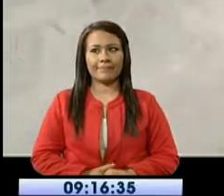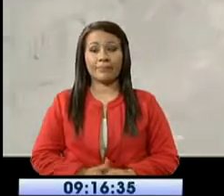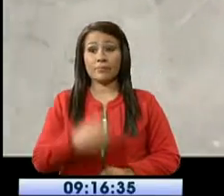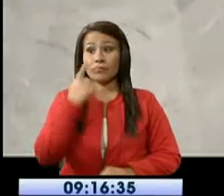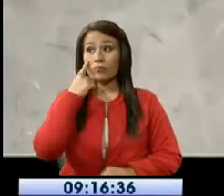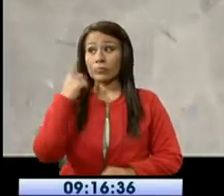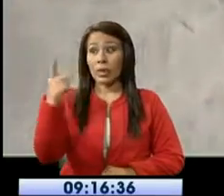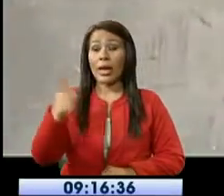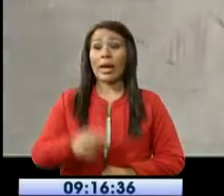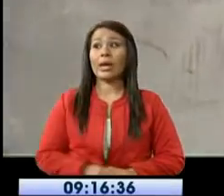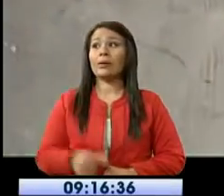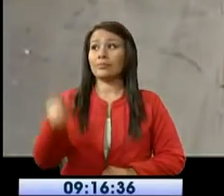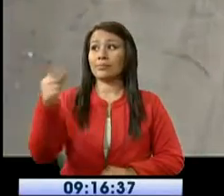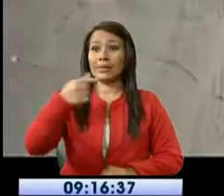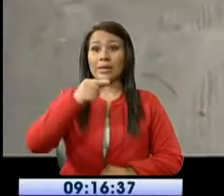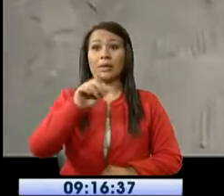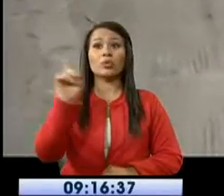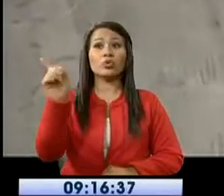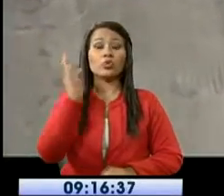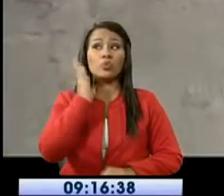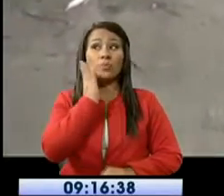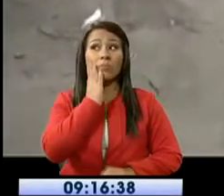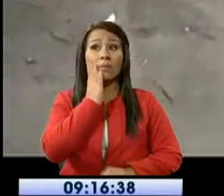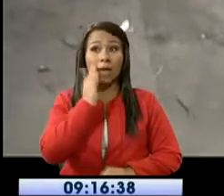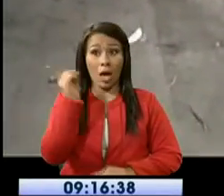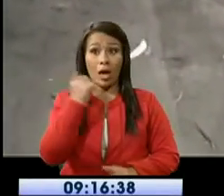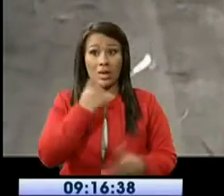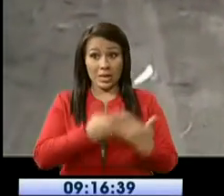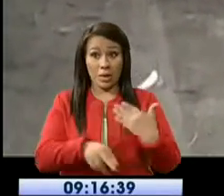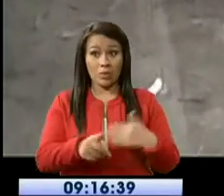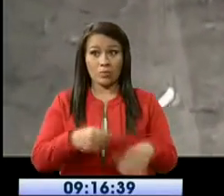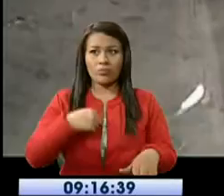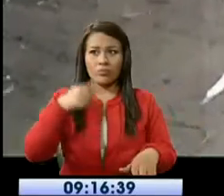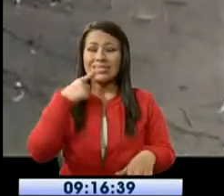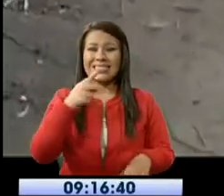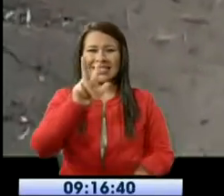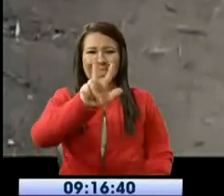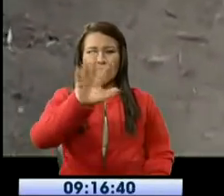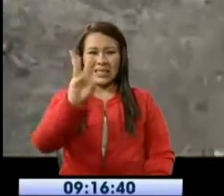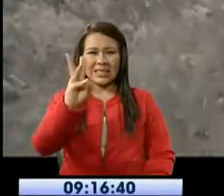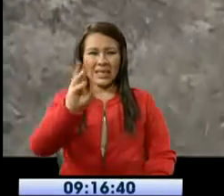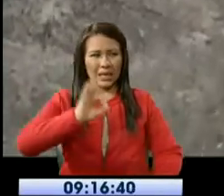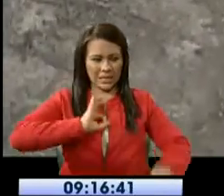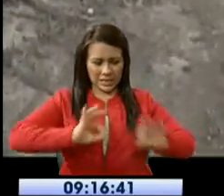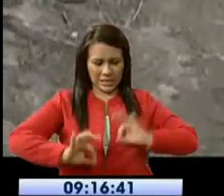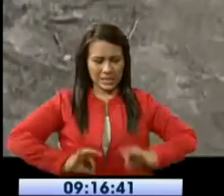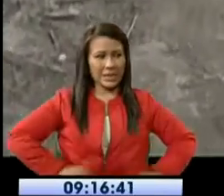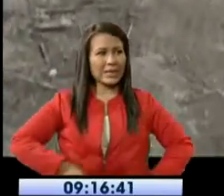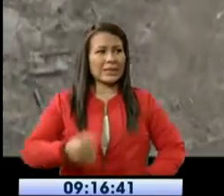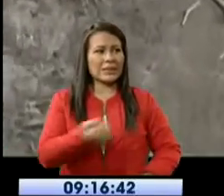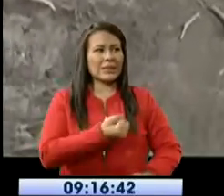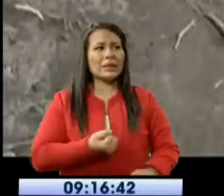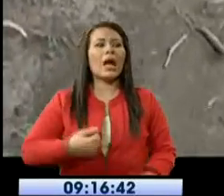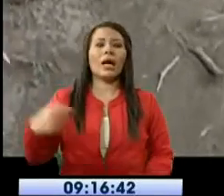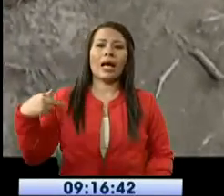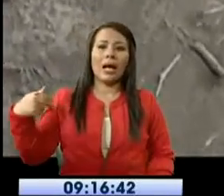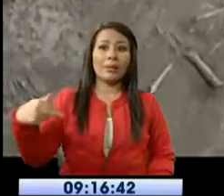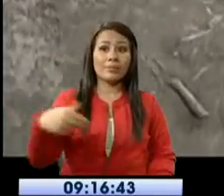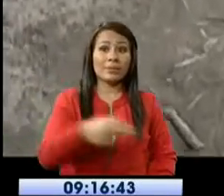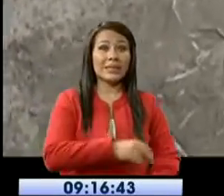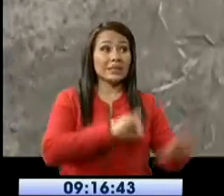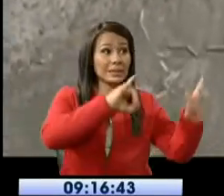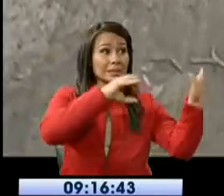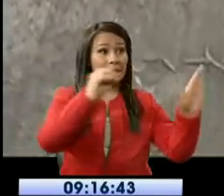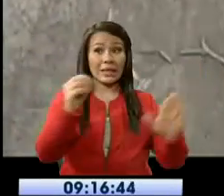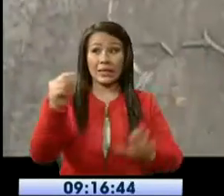Hilbert muestra cómo su madre agonizante con 36 puñaladas en todo su cuerpo logró caminar más de 60 metros cayendo en